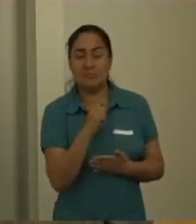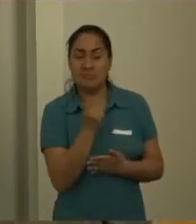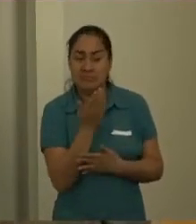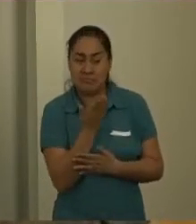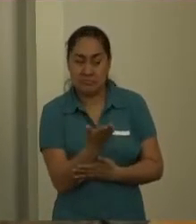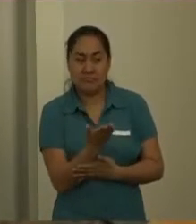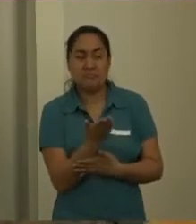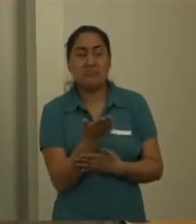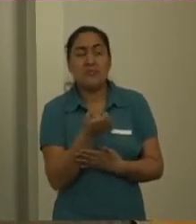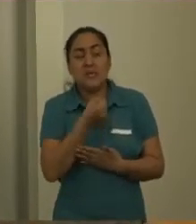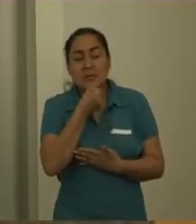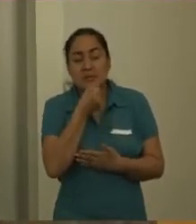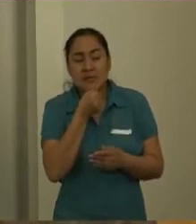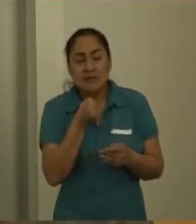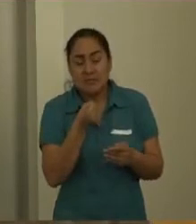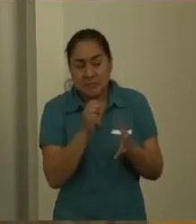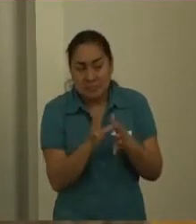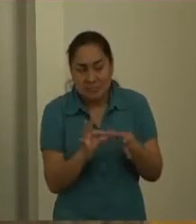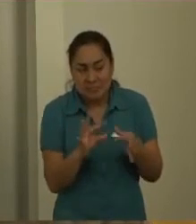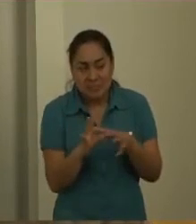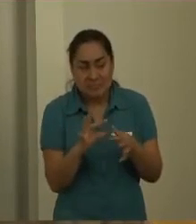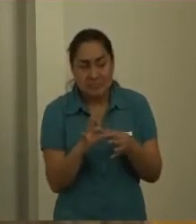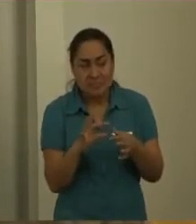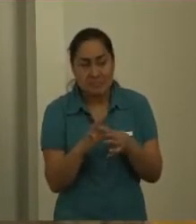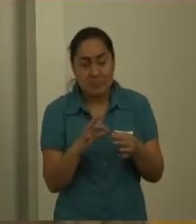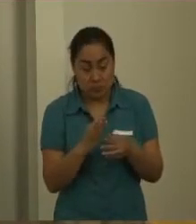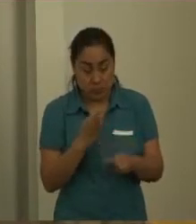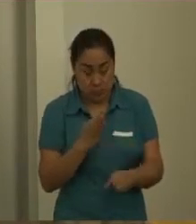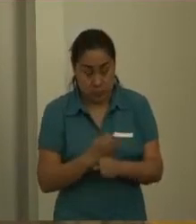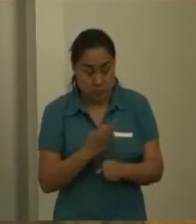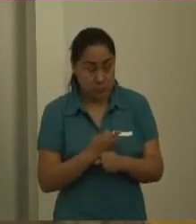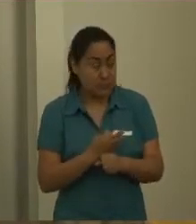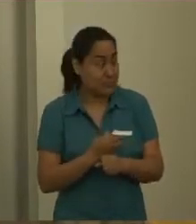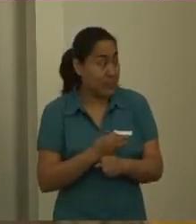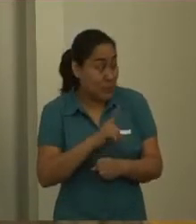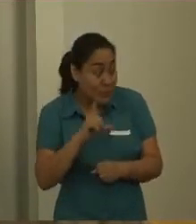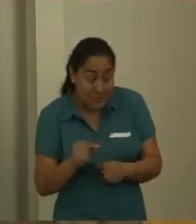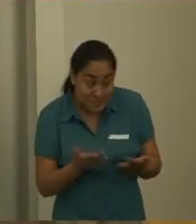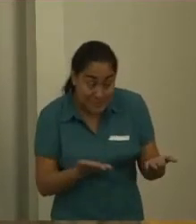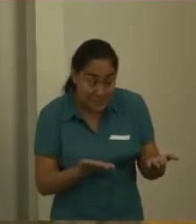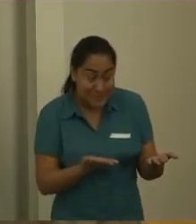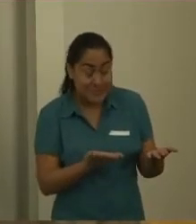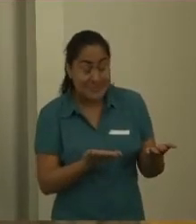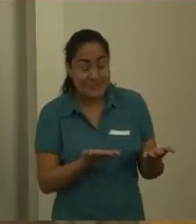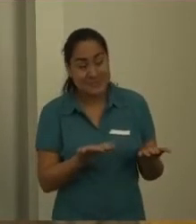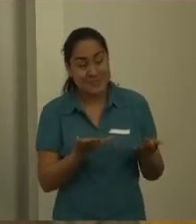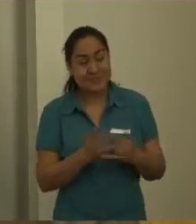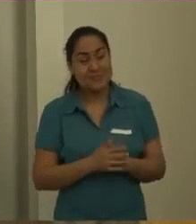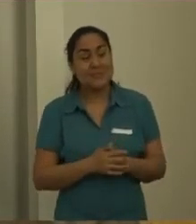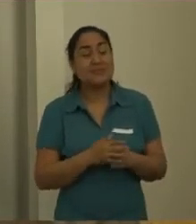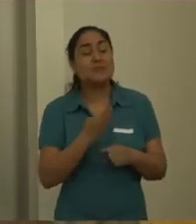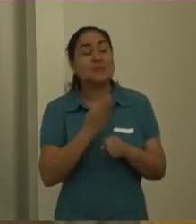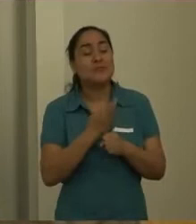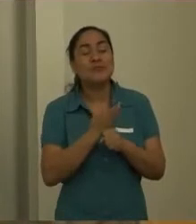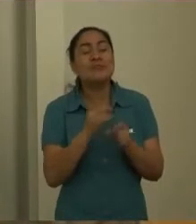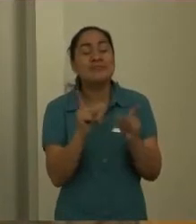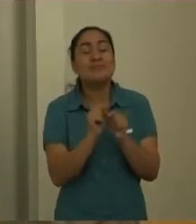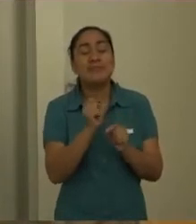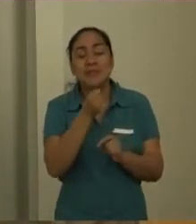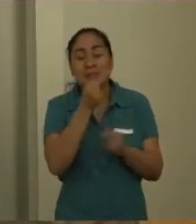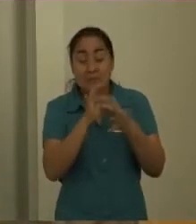un discurso si es en este momento después solo sólo las palabras de